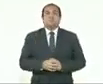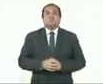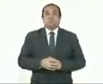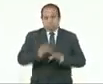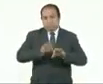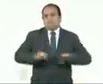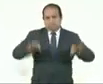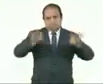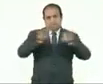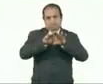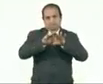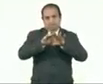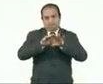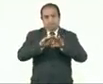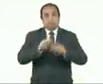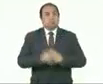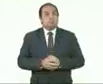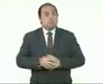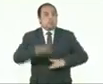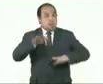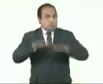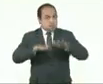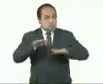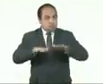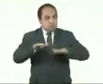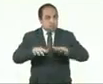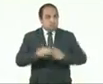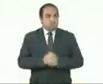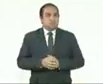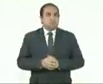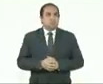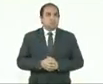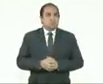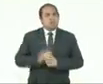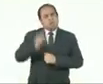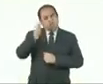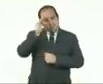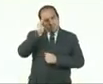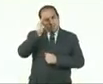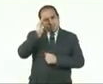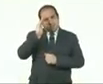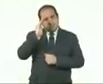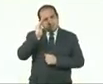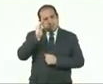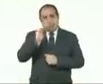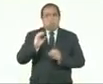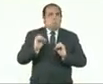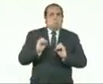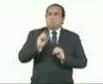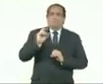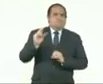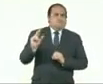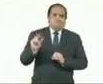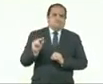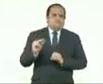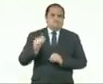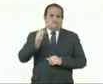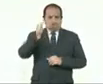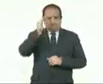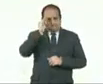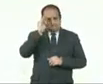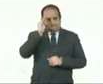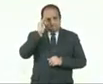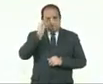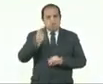es importante. A veces nos preguntamos o no nos preguntamos cómo es que un